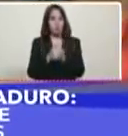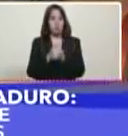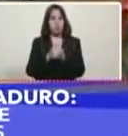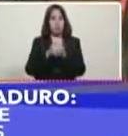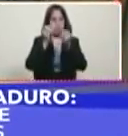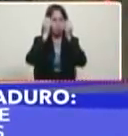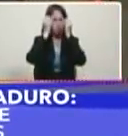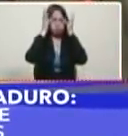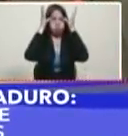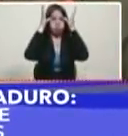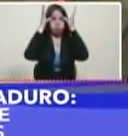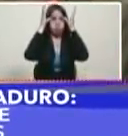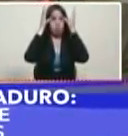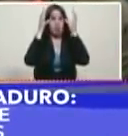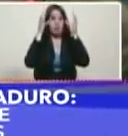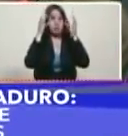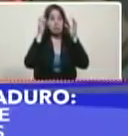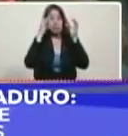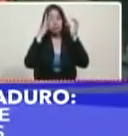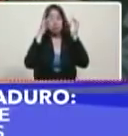una capacidad de creación.